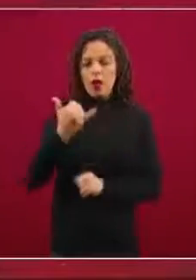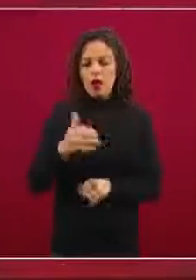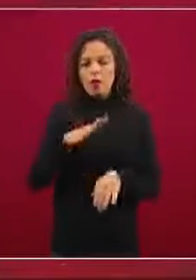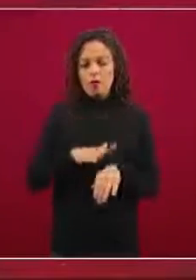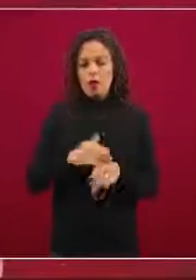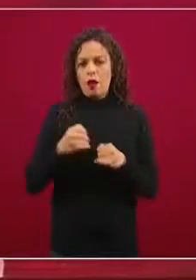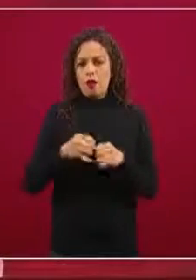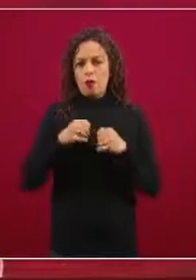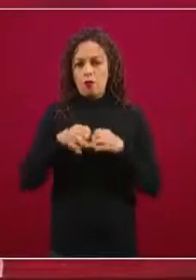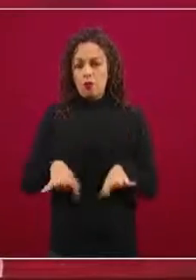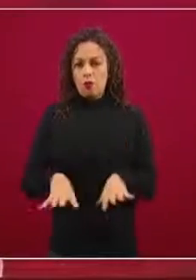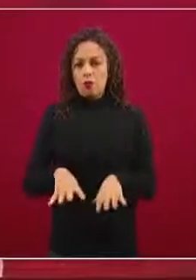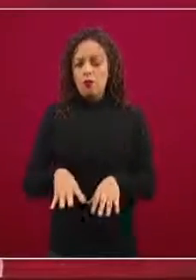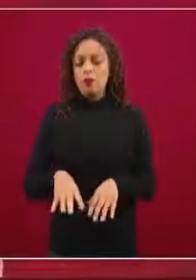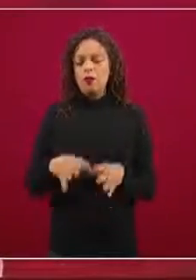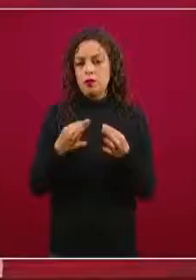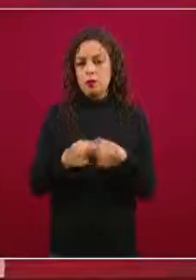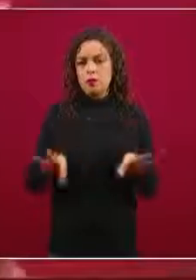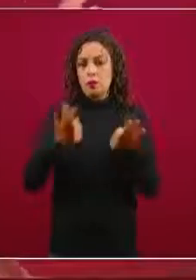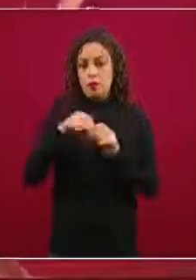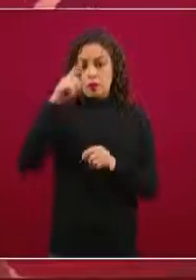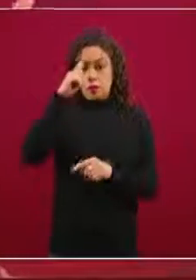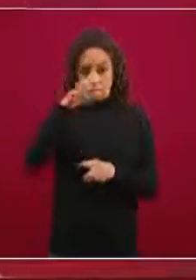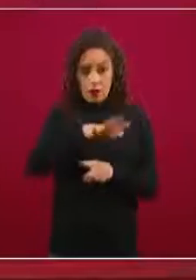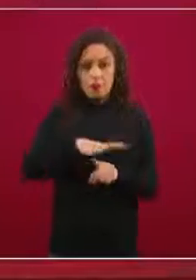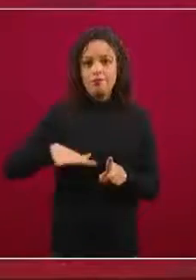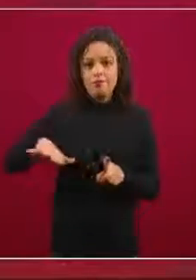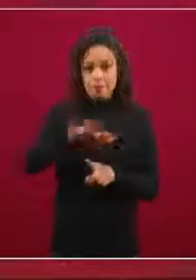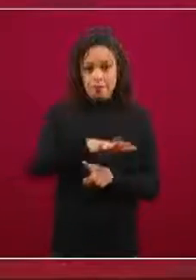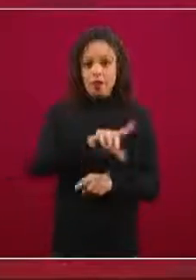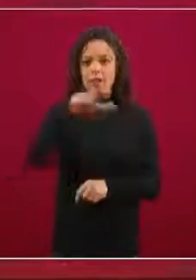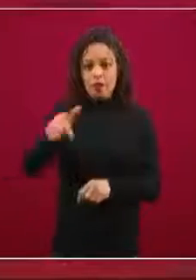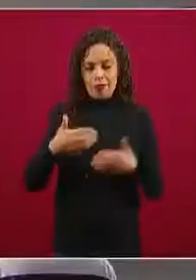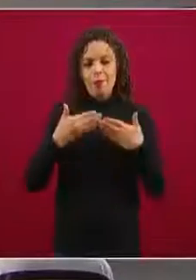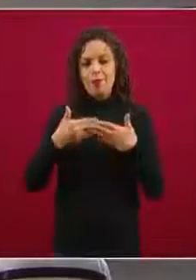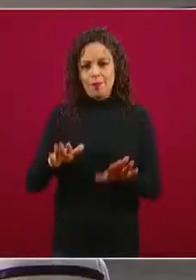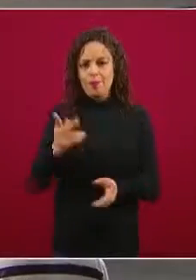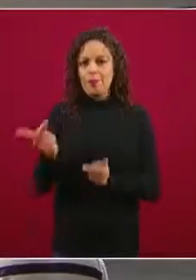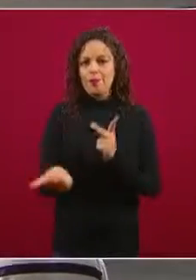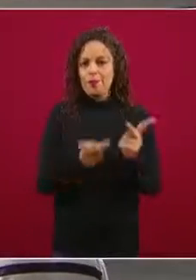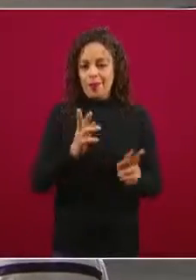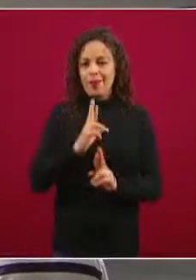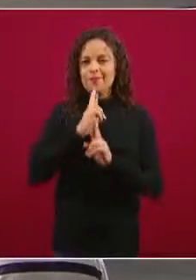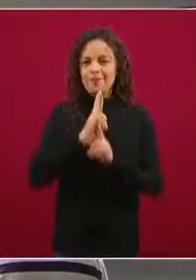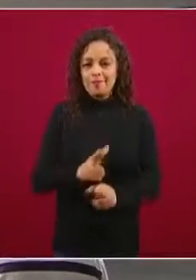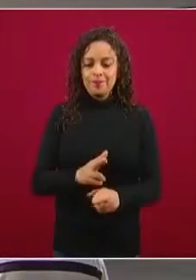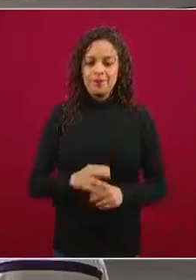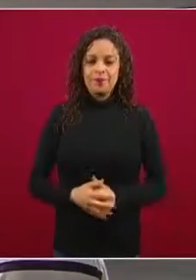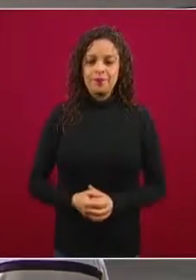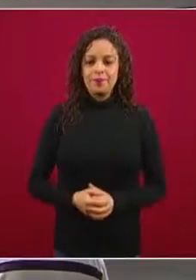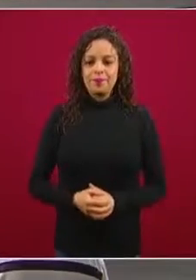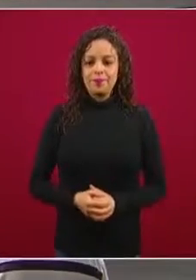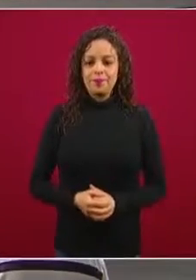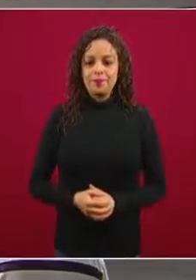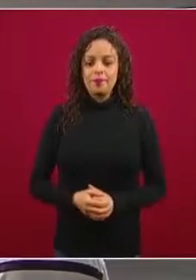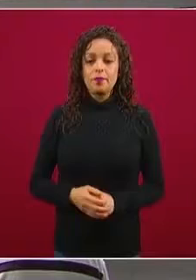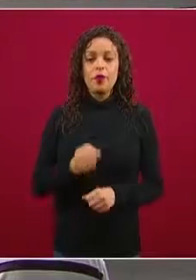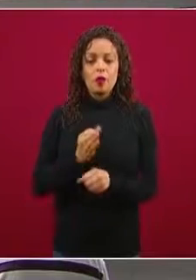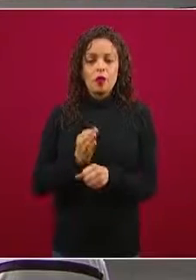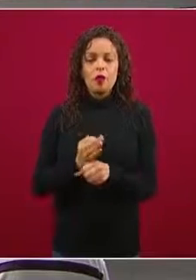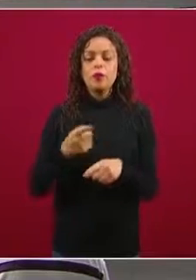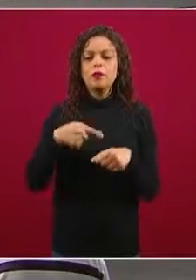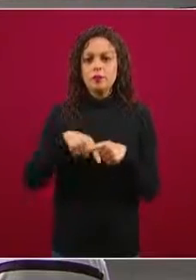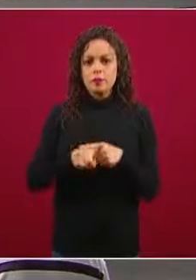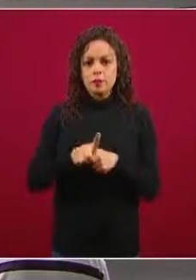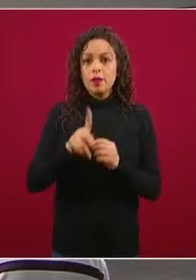relevante para ustedes, y abrimos a preguntas y respuestas. Entonces vamos a empezar con